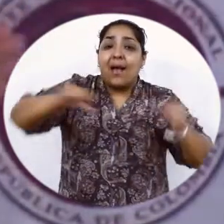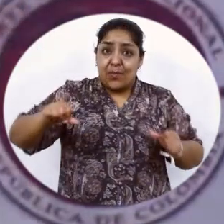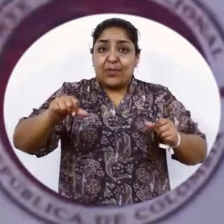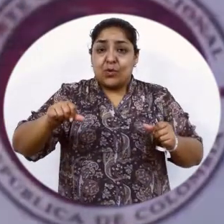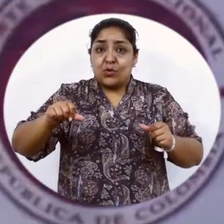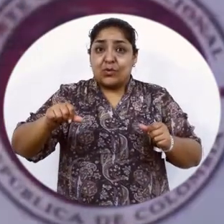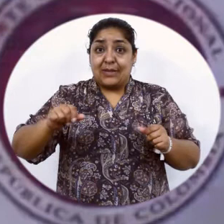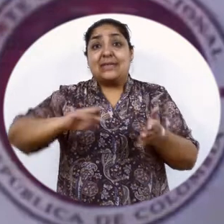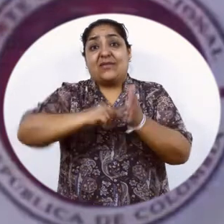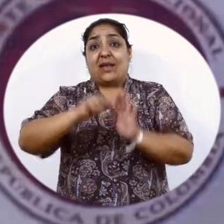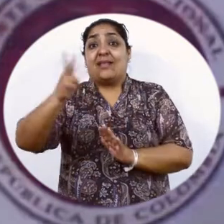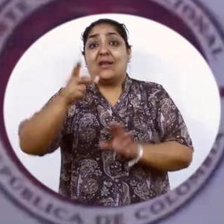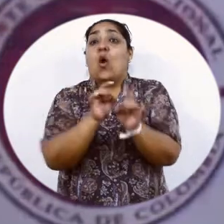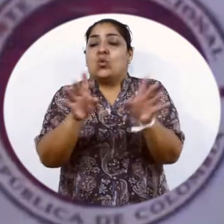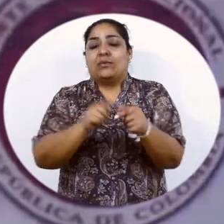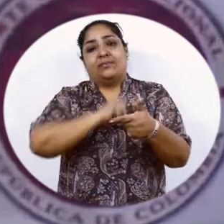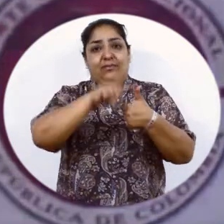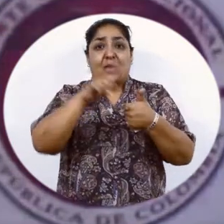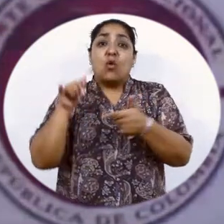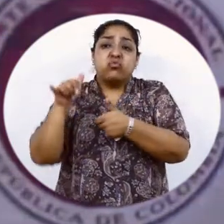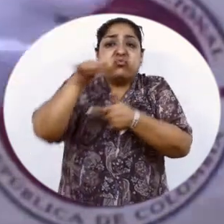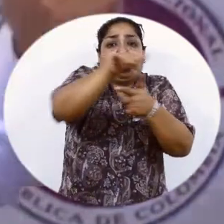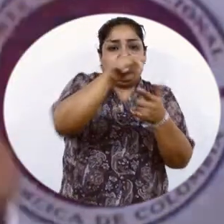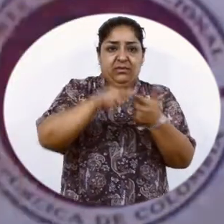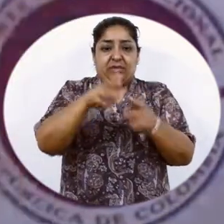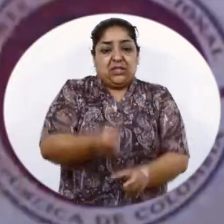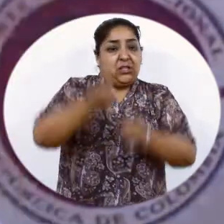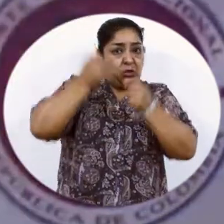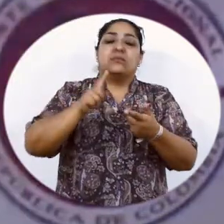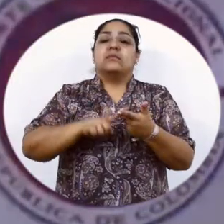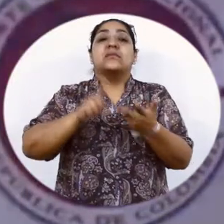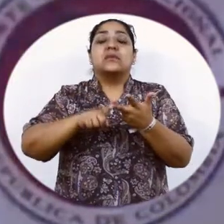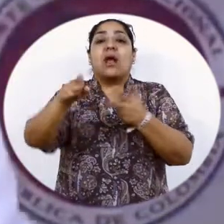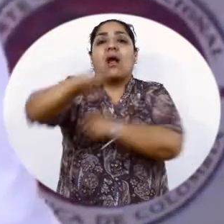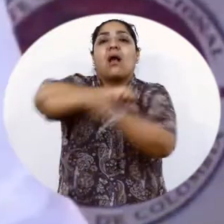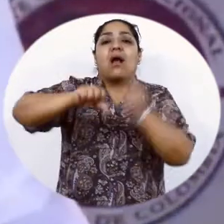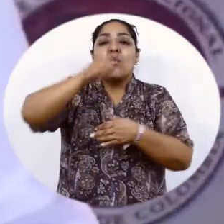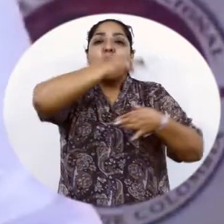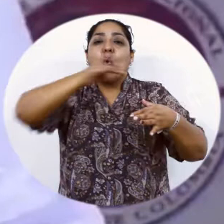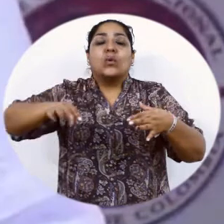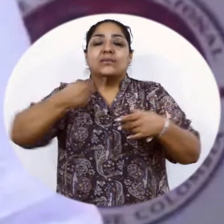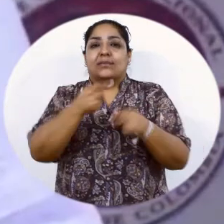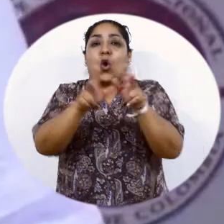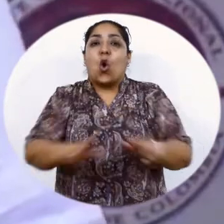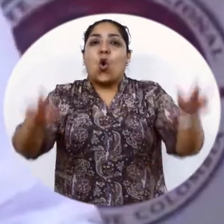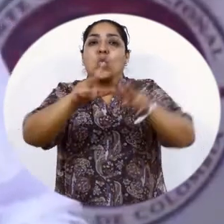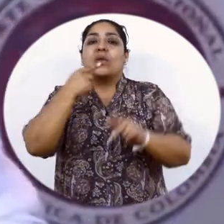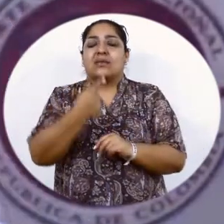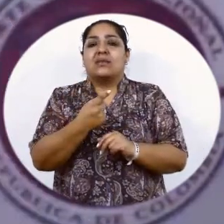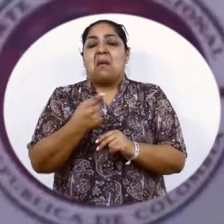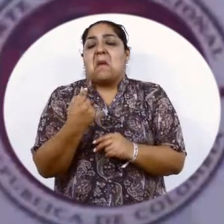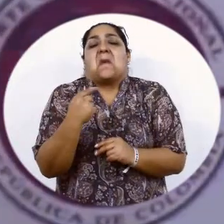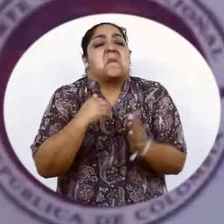hecho sustitución de cultivos que es la tercera alternativa y fosfato 1 erradicación 2 sustitución de cultivos 3 la onu menciona